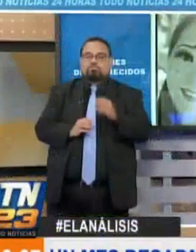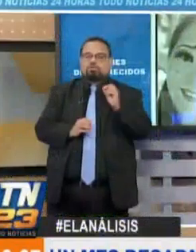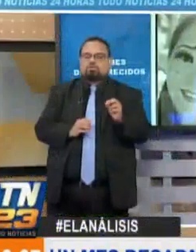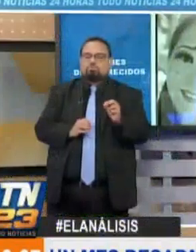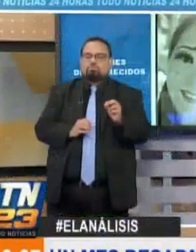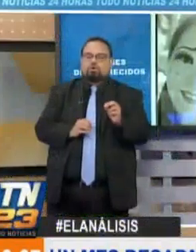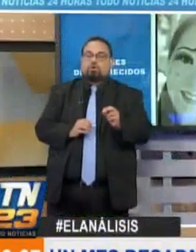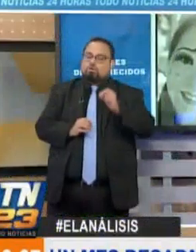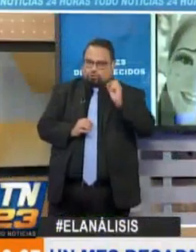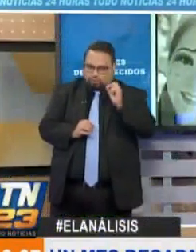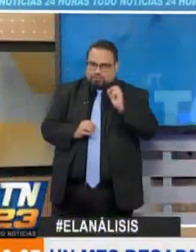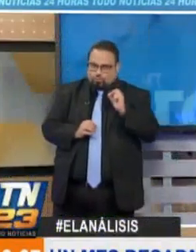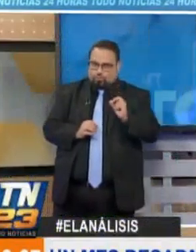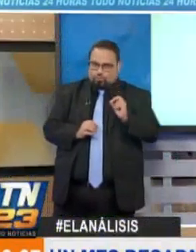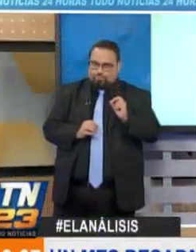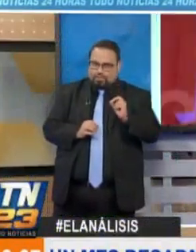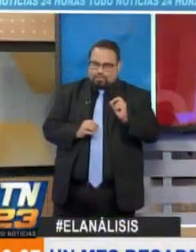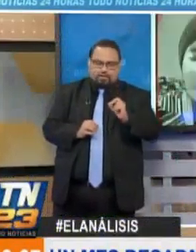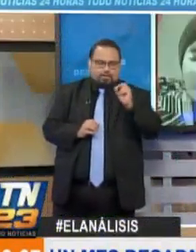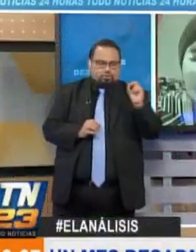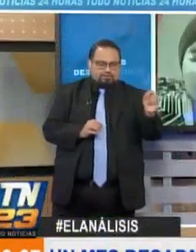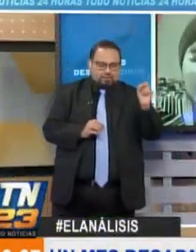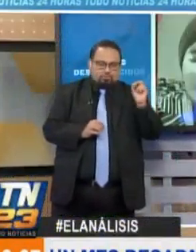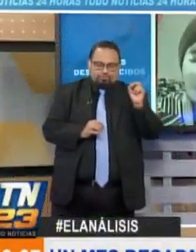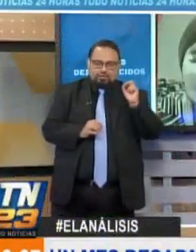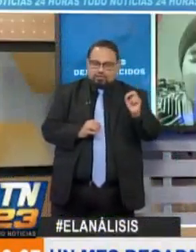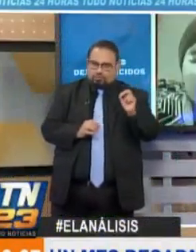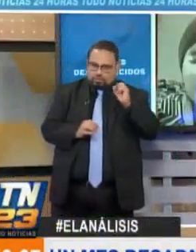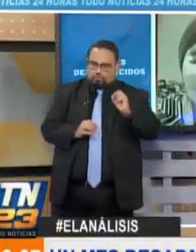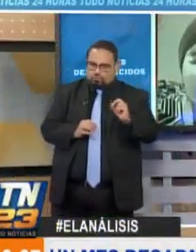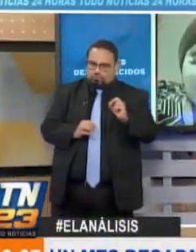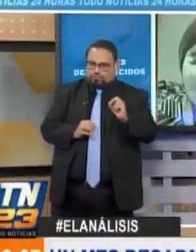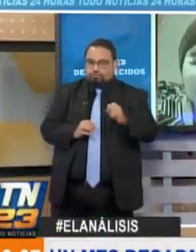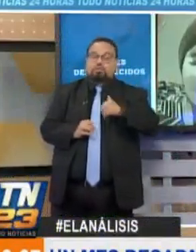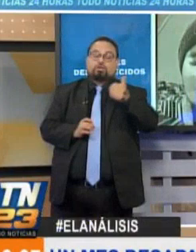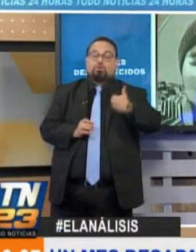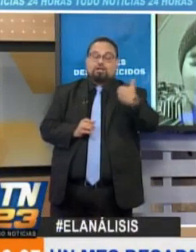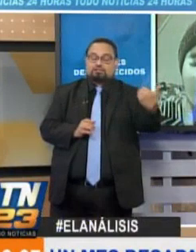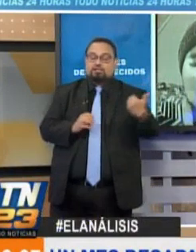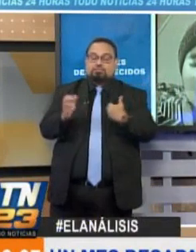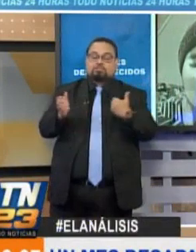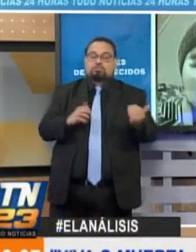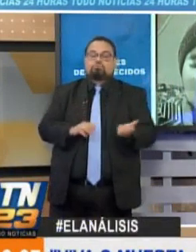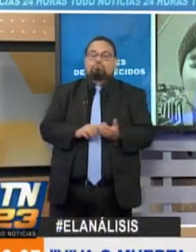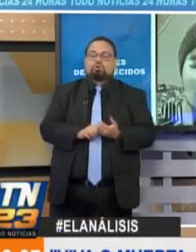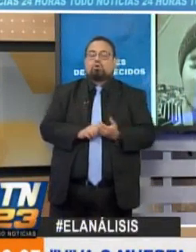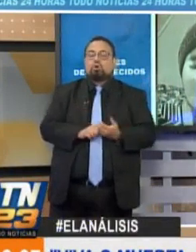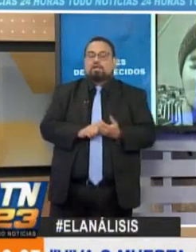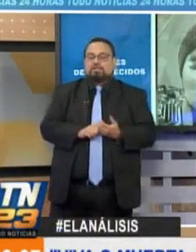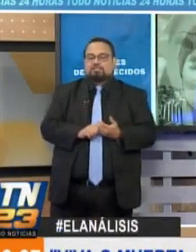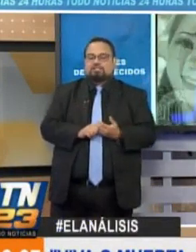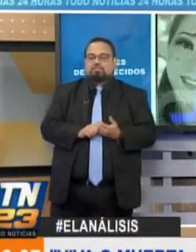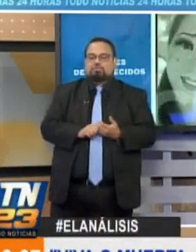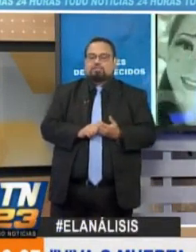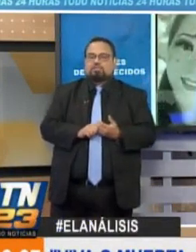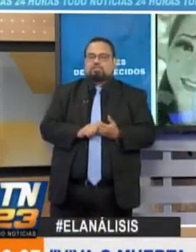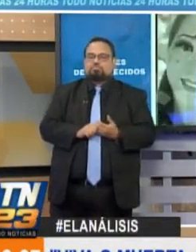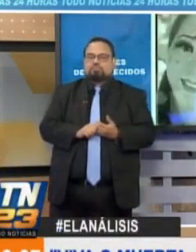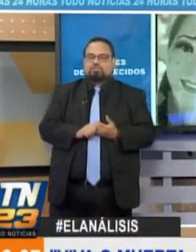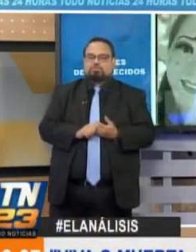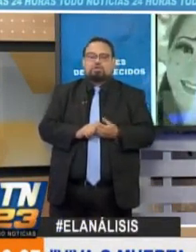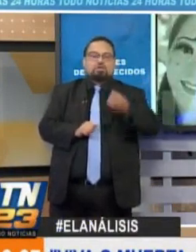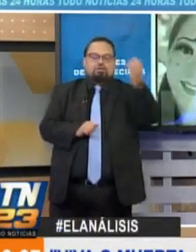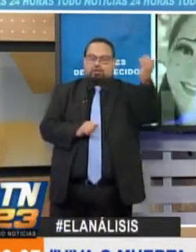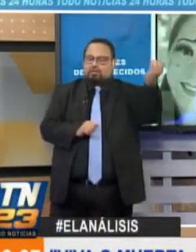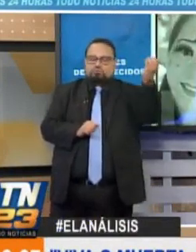investigador del Ministerio Público. Pero estoy seguro que aquí hay un eslabón perdido que no conocemos y que ojalá sí el Ministerio Público esté siguiendo esas líneas